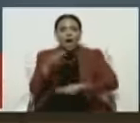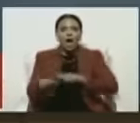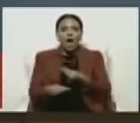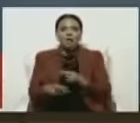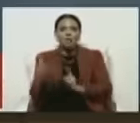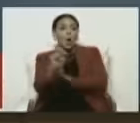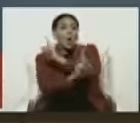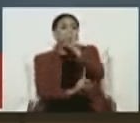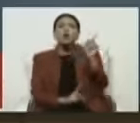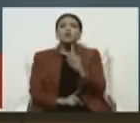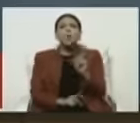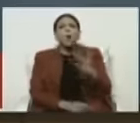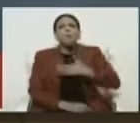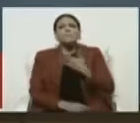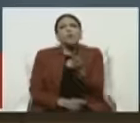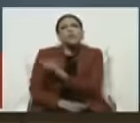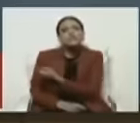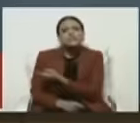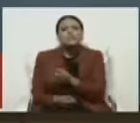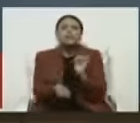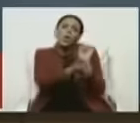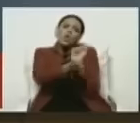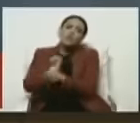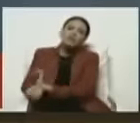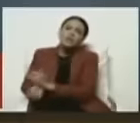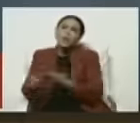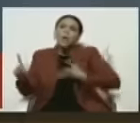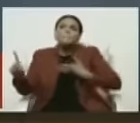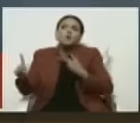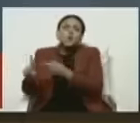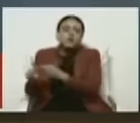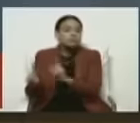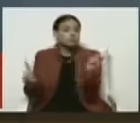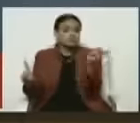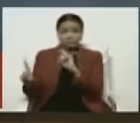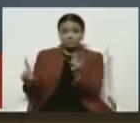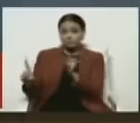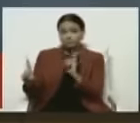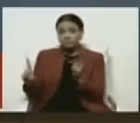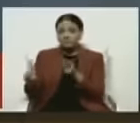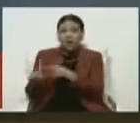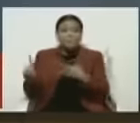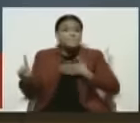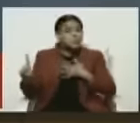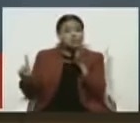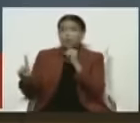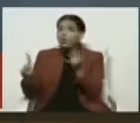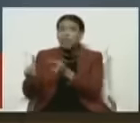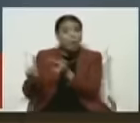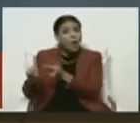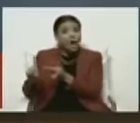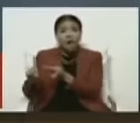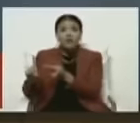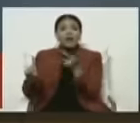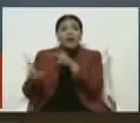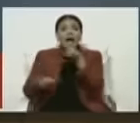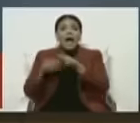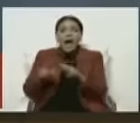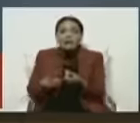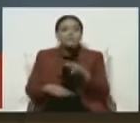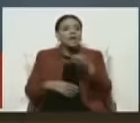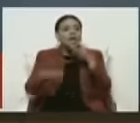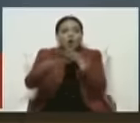diciendo que pobrecito que fue detenido, ¿por qué? Por un motivo, van a inventar que un motivo político, pero señor, le encontraron en